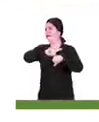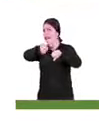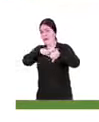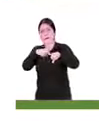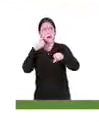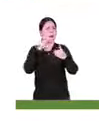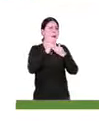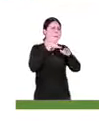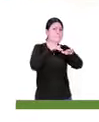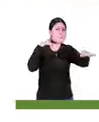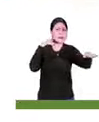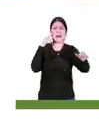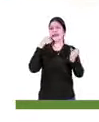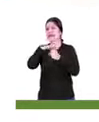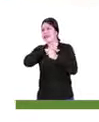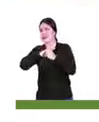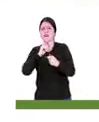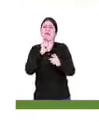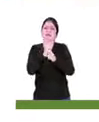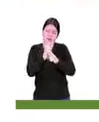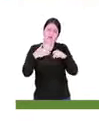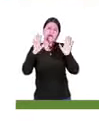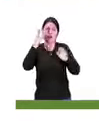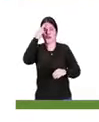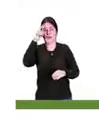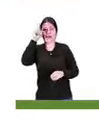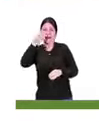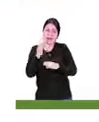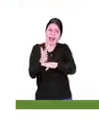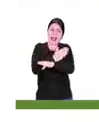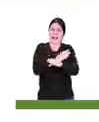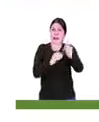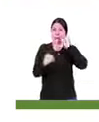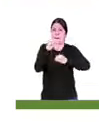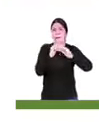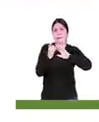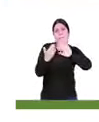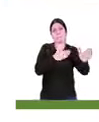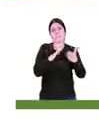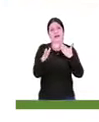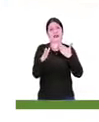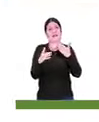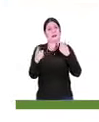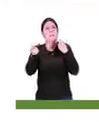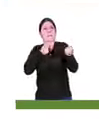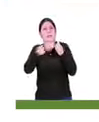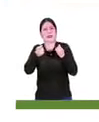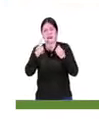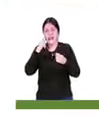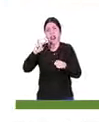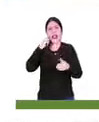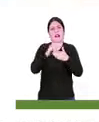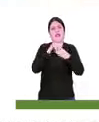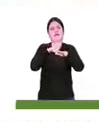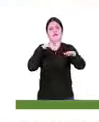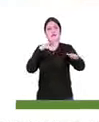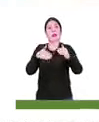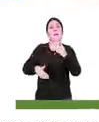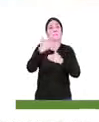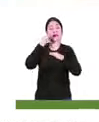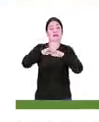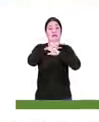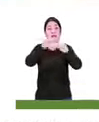mitigar esas dificultades a través de planes de manejo de tráfico que estaremos anunciando permanentemente a partir de enero del 2023,